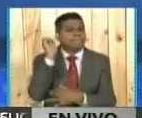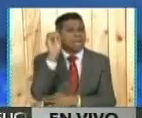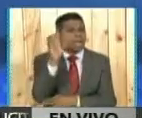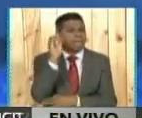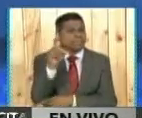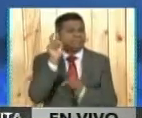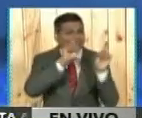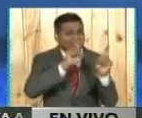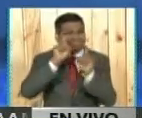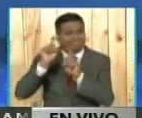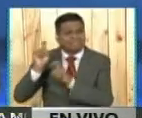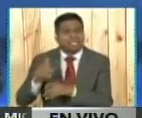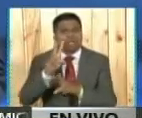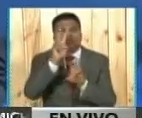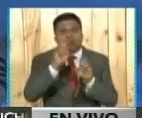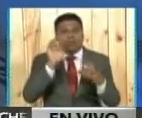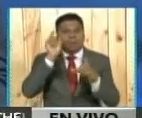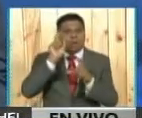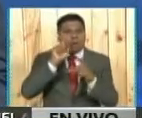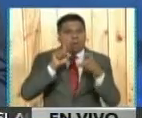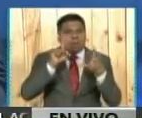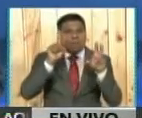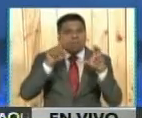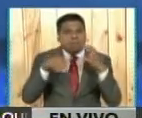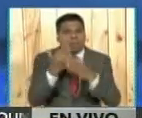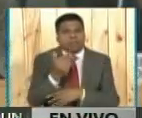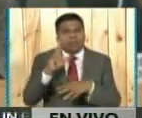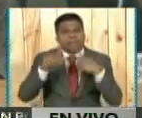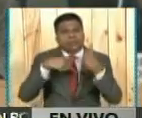trabaje por fijar nuevos modelos productivos.